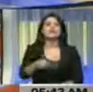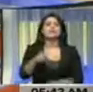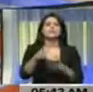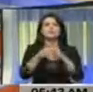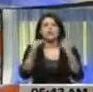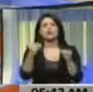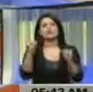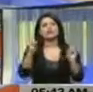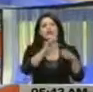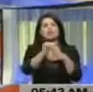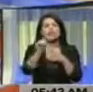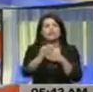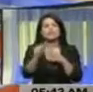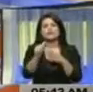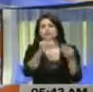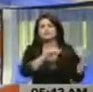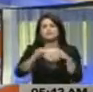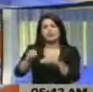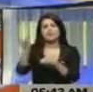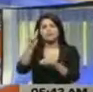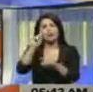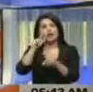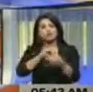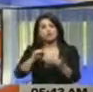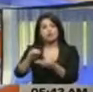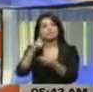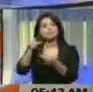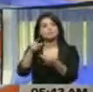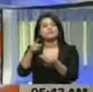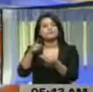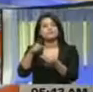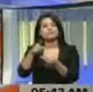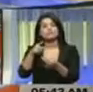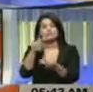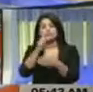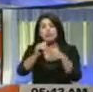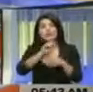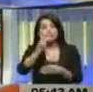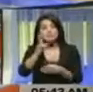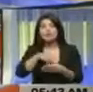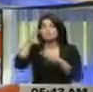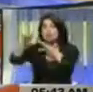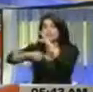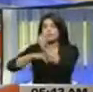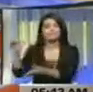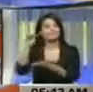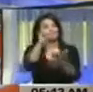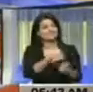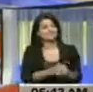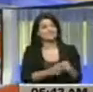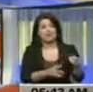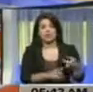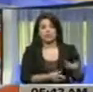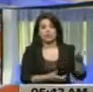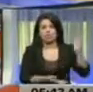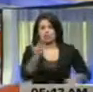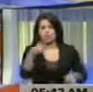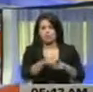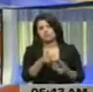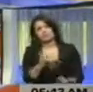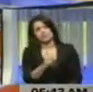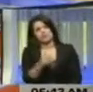los dólares que está entrando a la República para la importación. Y se la está colocando en las panaderías a precios subsidiados para